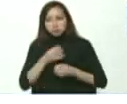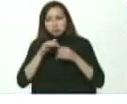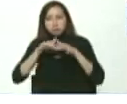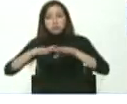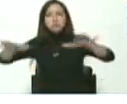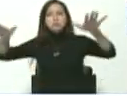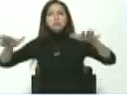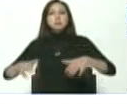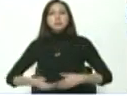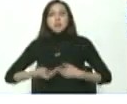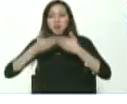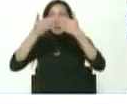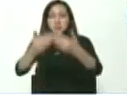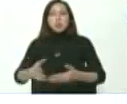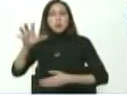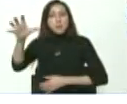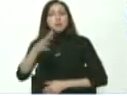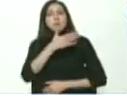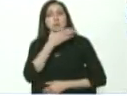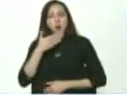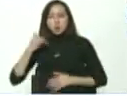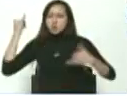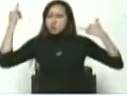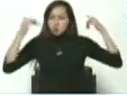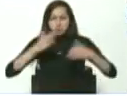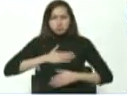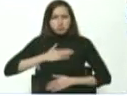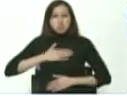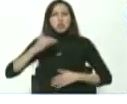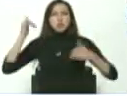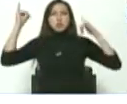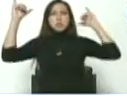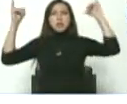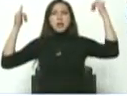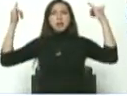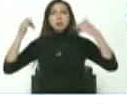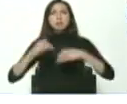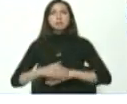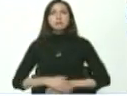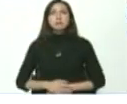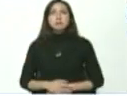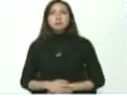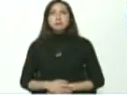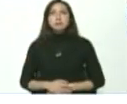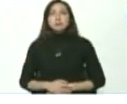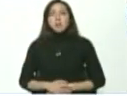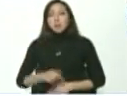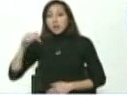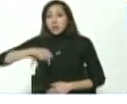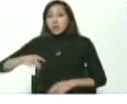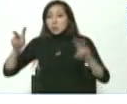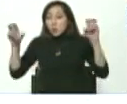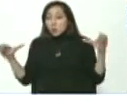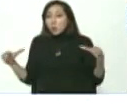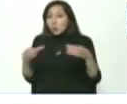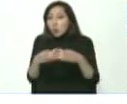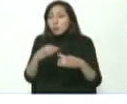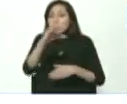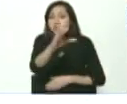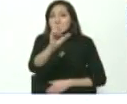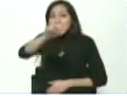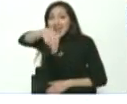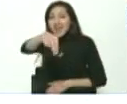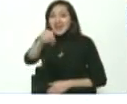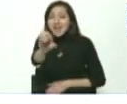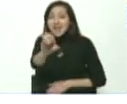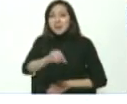país. Por eso celebro, de verdad celebro, que este nuevo equipo del Consejo Nacional